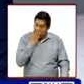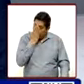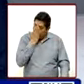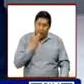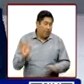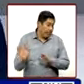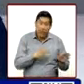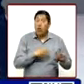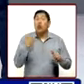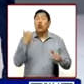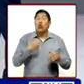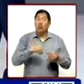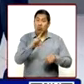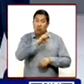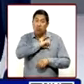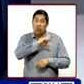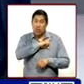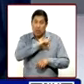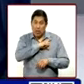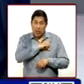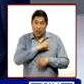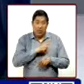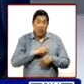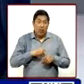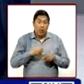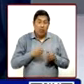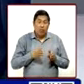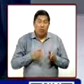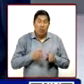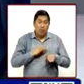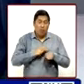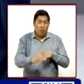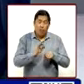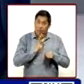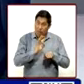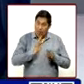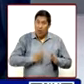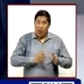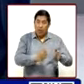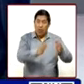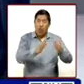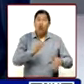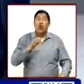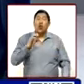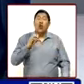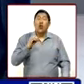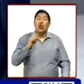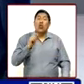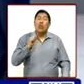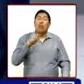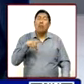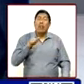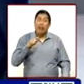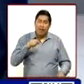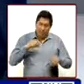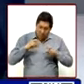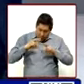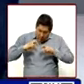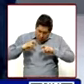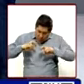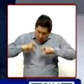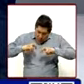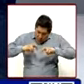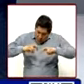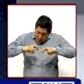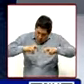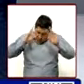lado, la policía y los bomberos están cubriendo el tramo de Cotapata, Santa Bárbara hasta Yolosita. Están peinando este lugar.